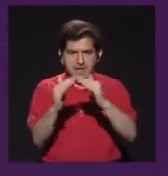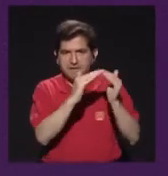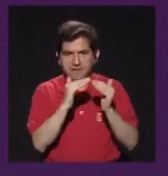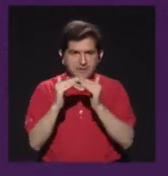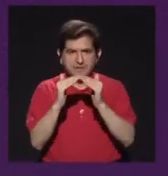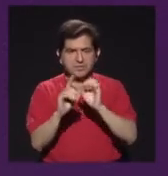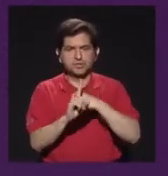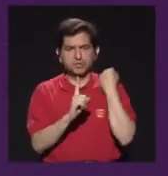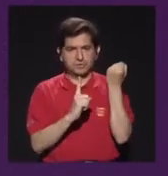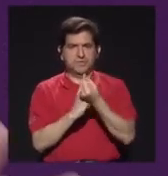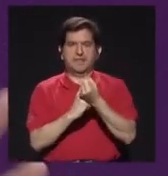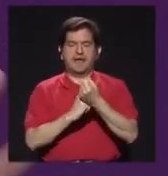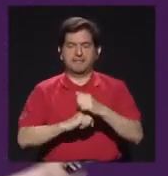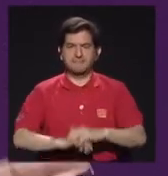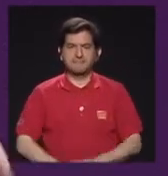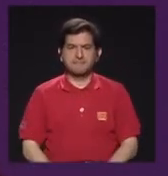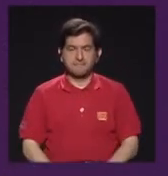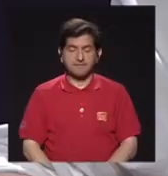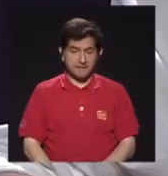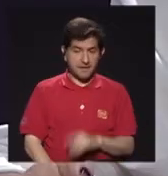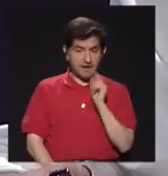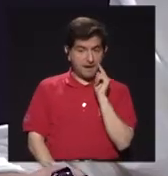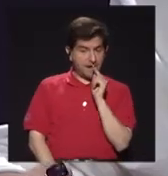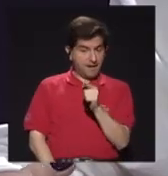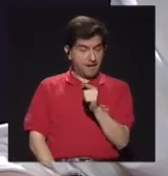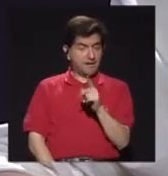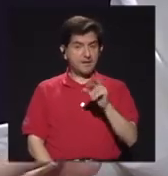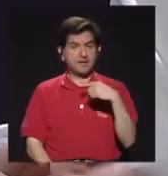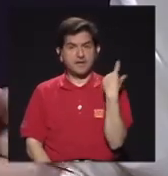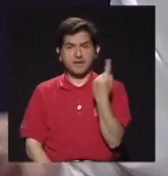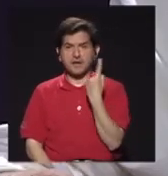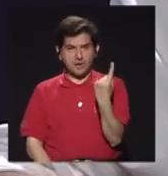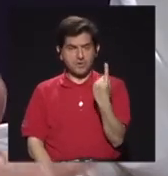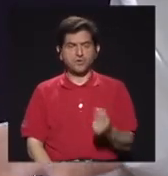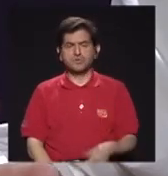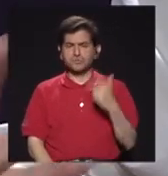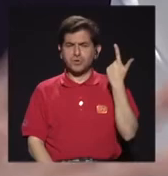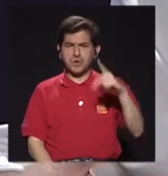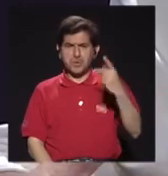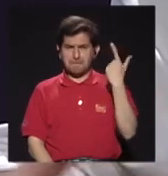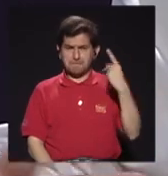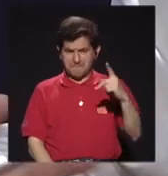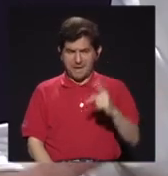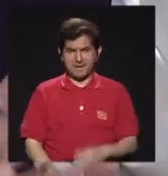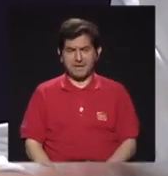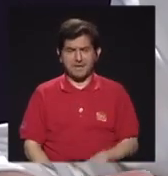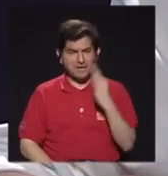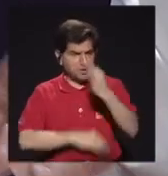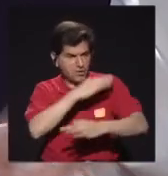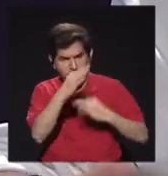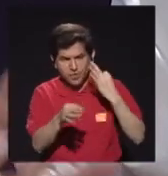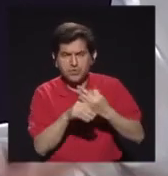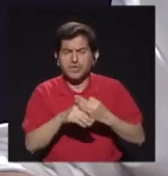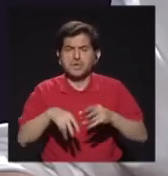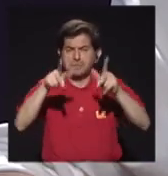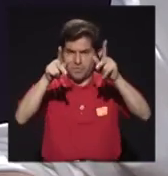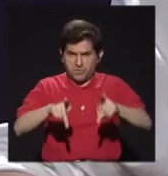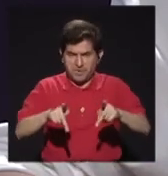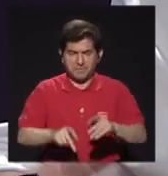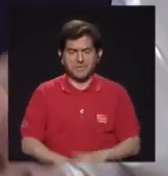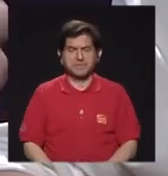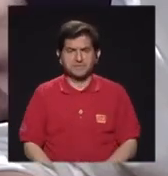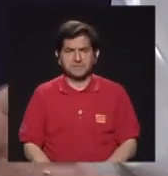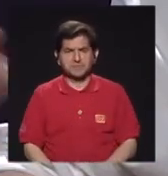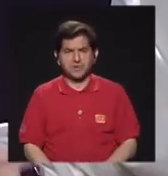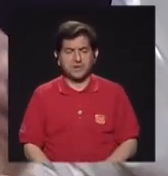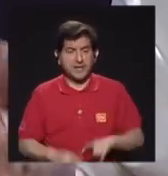sociedad entonces es ahí donde entra no solamente el riesgo y el peligro de que este tipo de personajes o de actores políticos